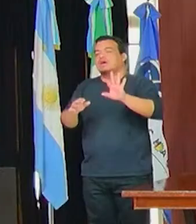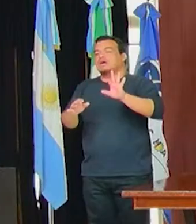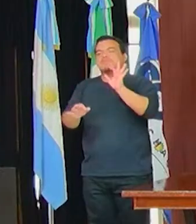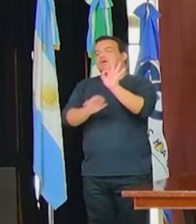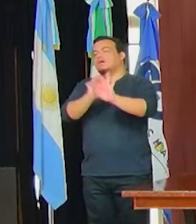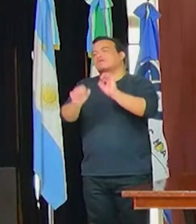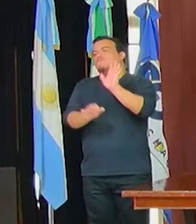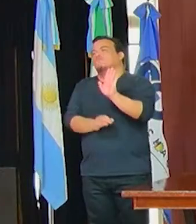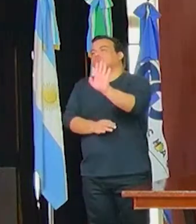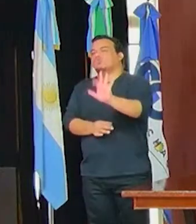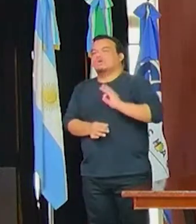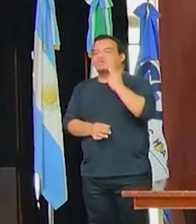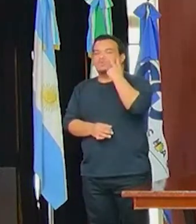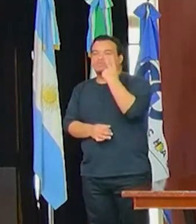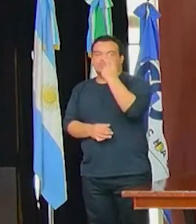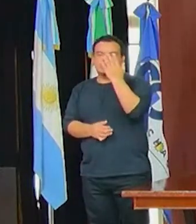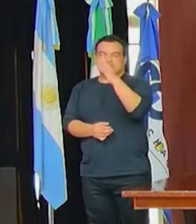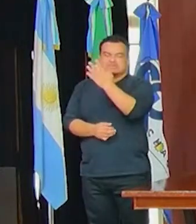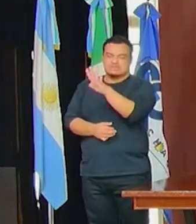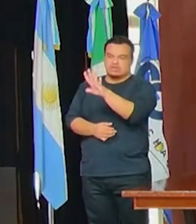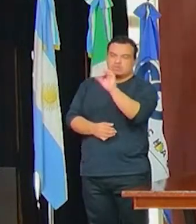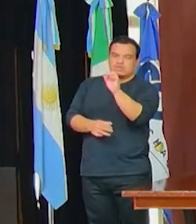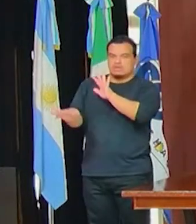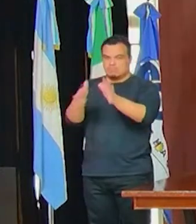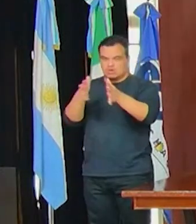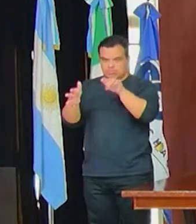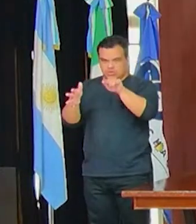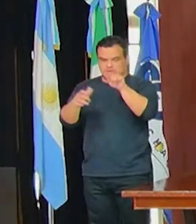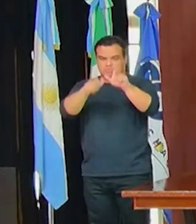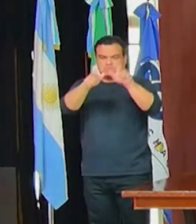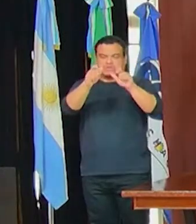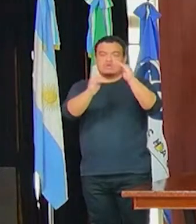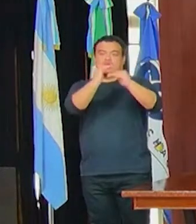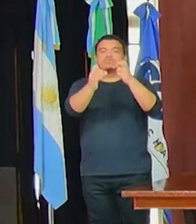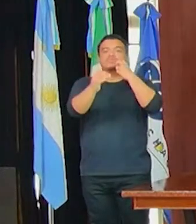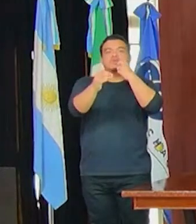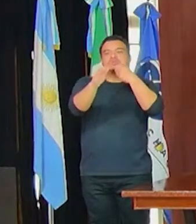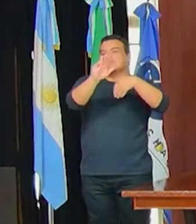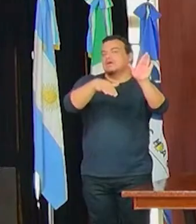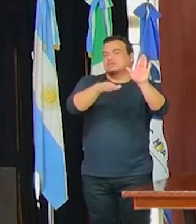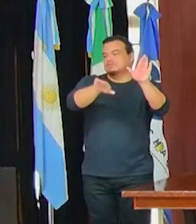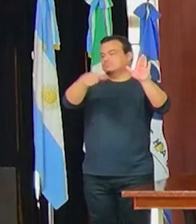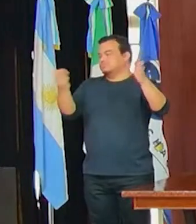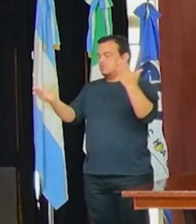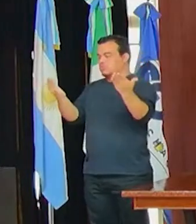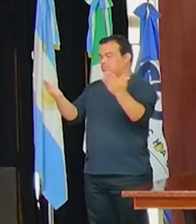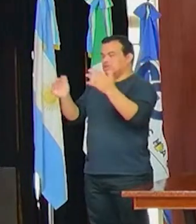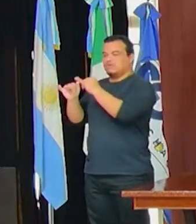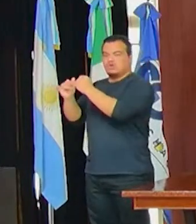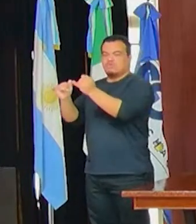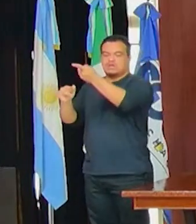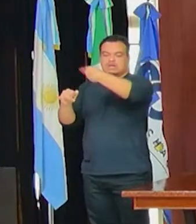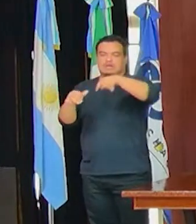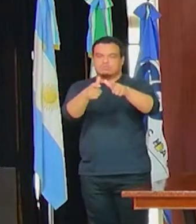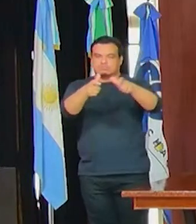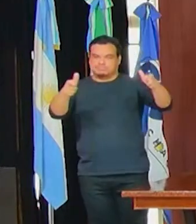mayores de 60 que los menores de 14. En ese modelo de sociedad se impone necesariamente, todos